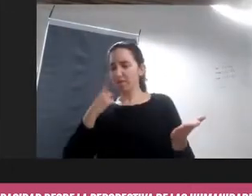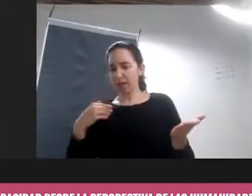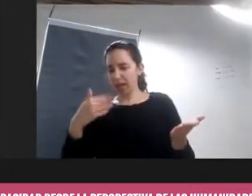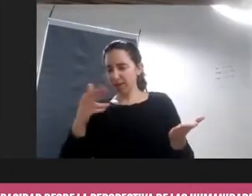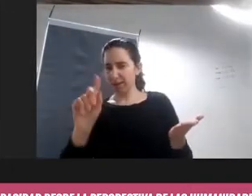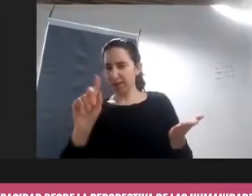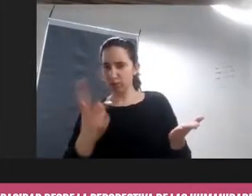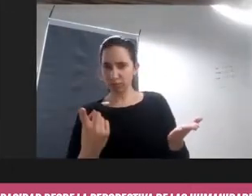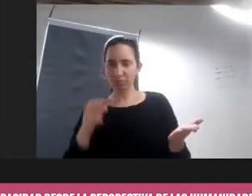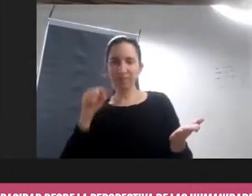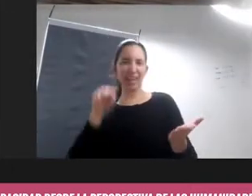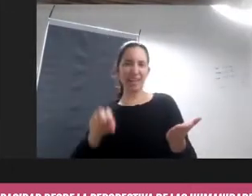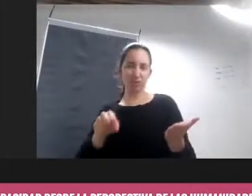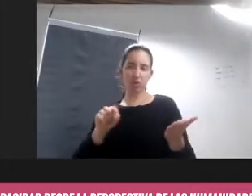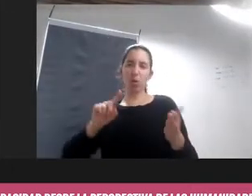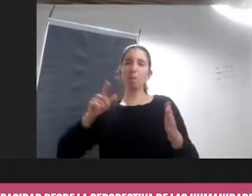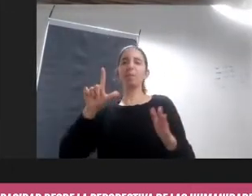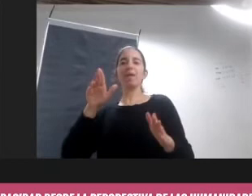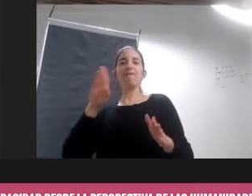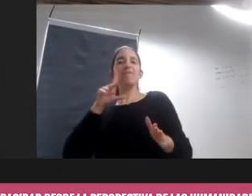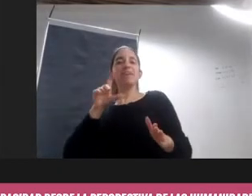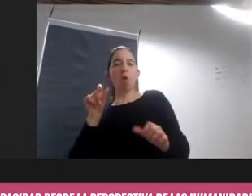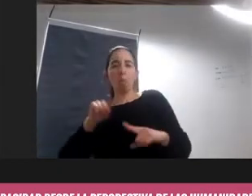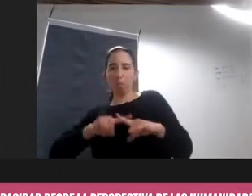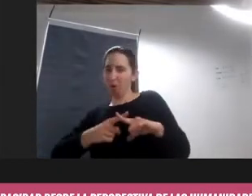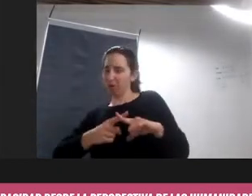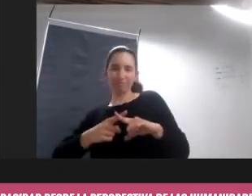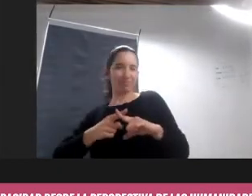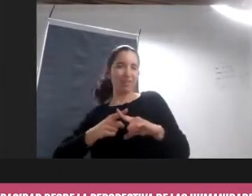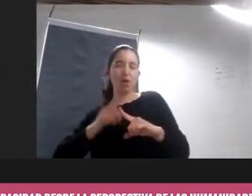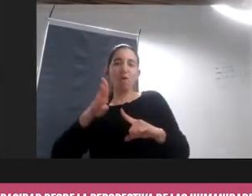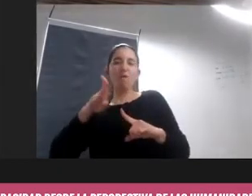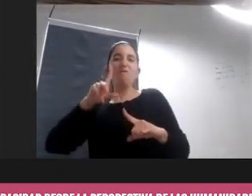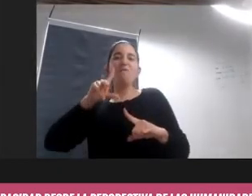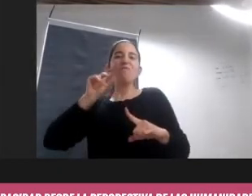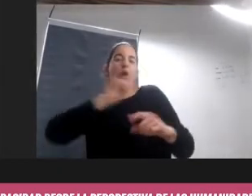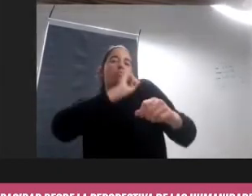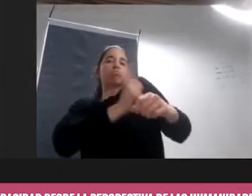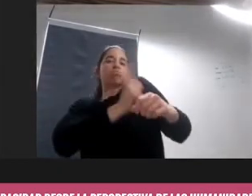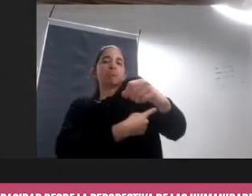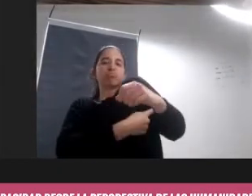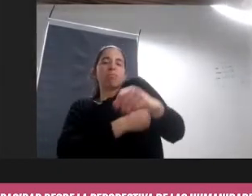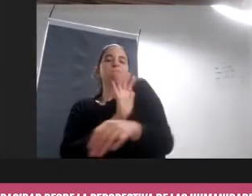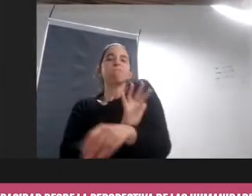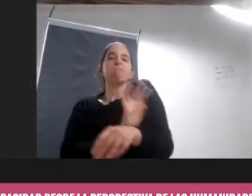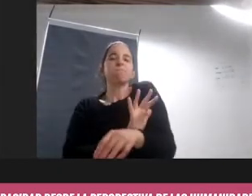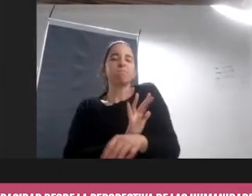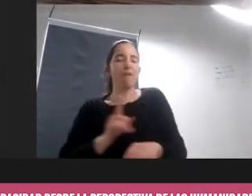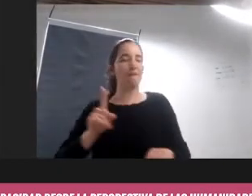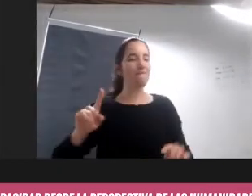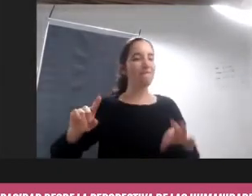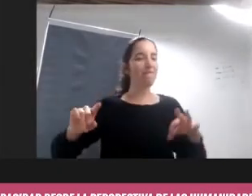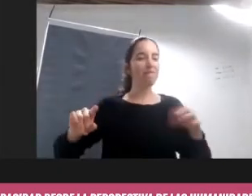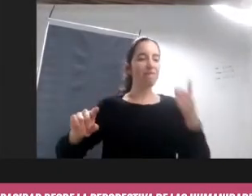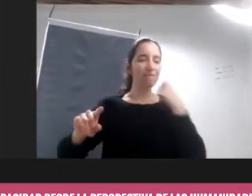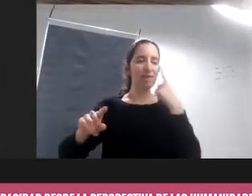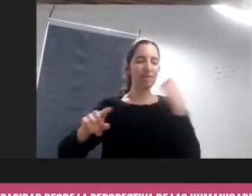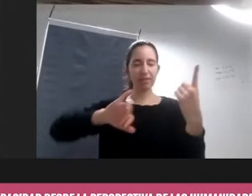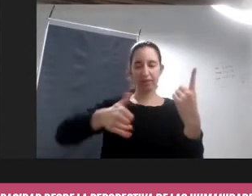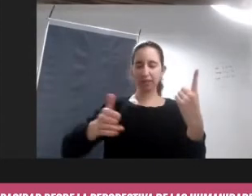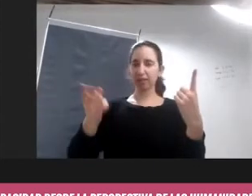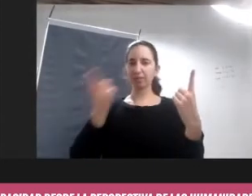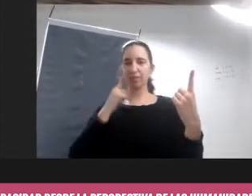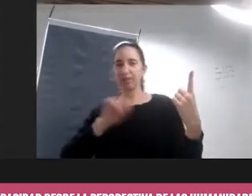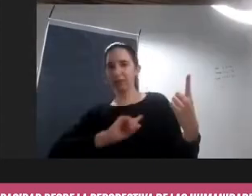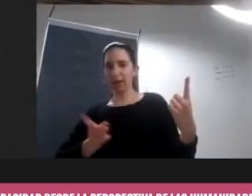Roberto Espósito, según lo entendí yo. Entonces, ¿qué es esto? La diferencia entre la biopolítica y